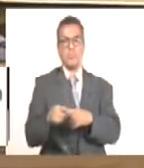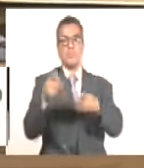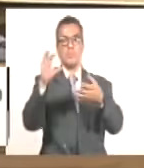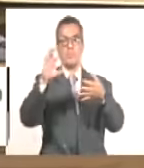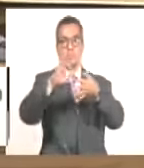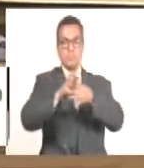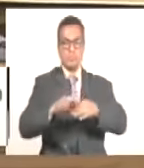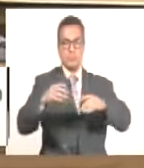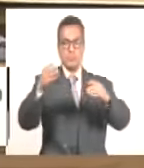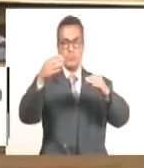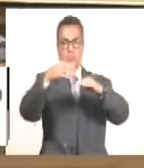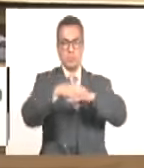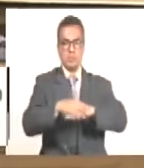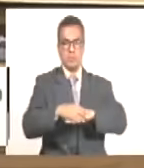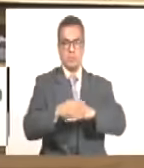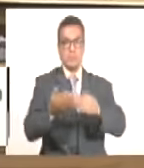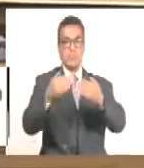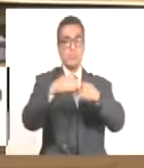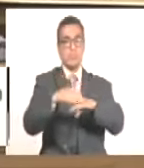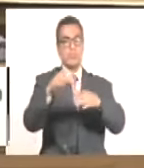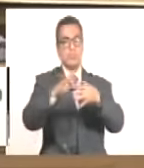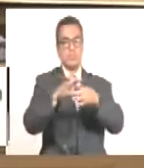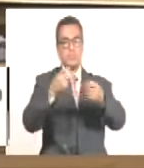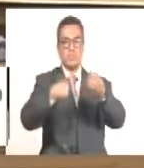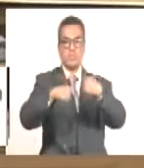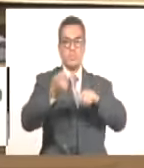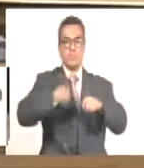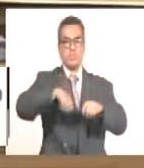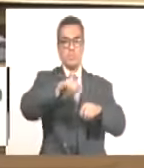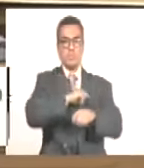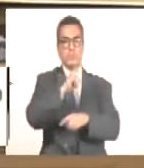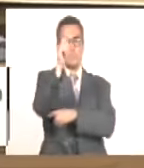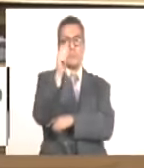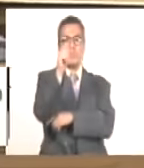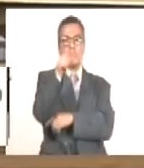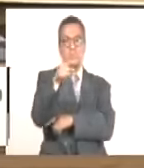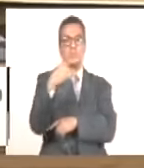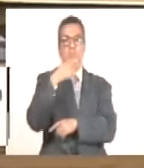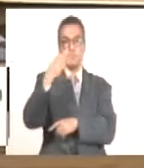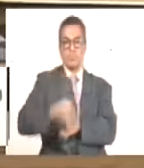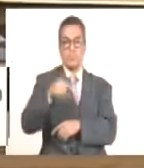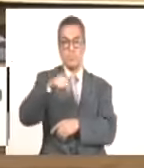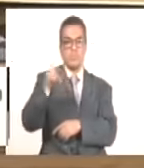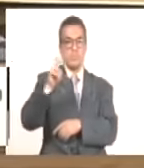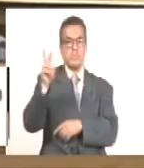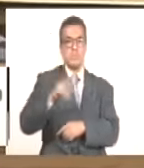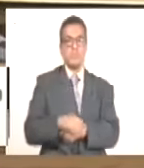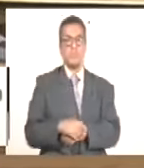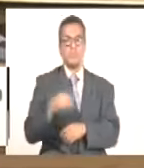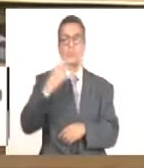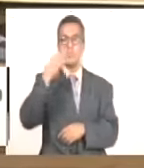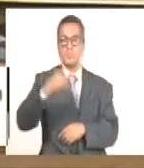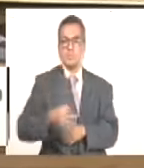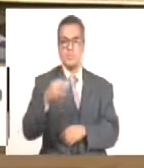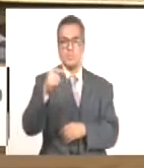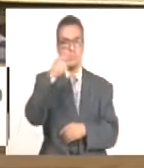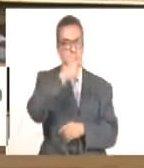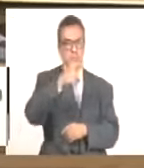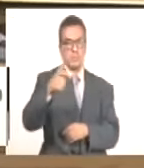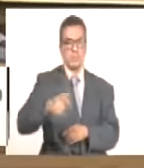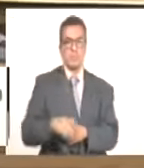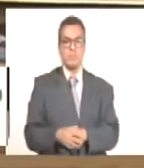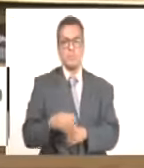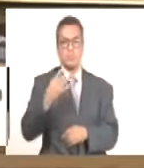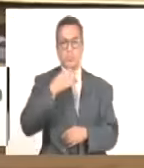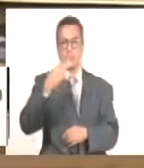entrelazar más los nexos entre nuestros parlamentos. Lleven la verdad de Venezuela, que es la verdad del pueblo, que